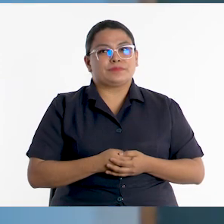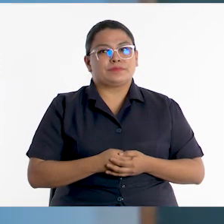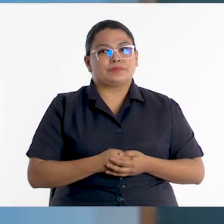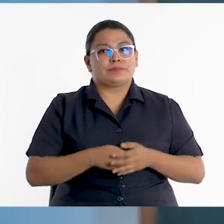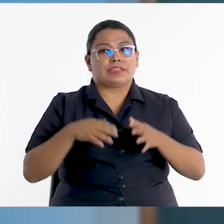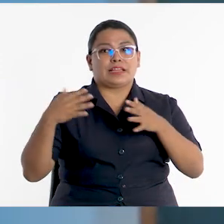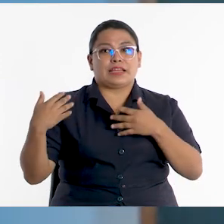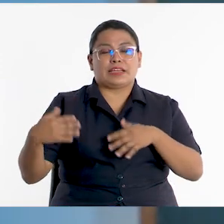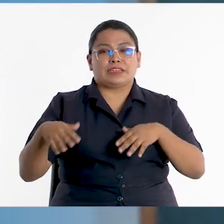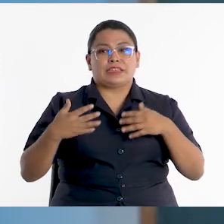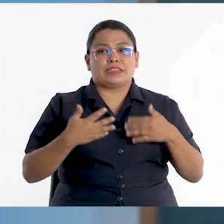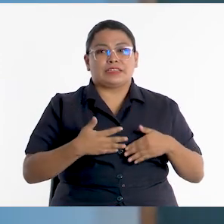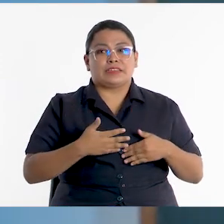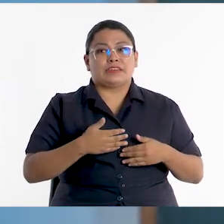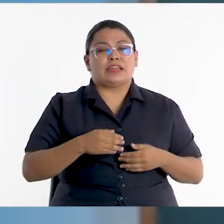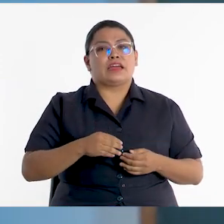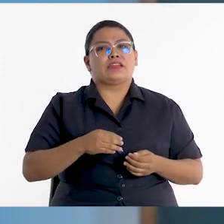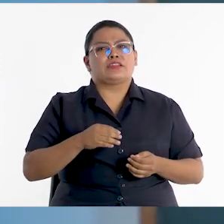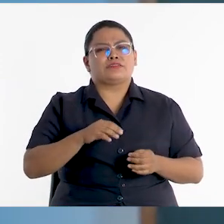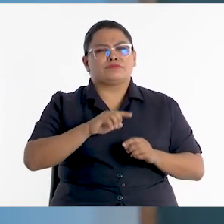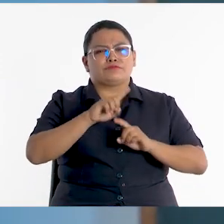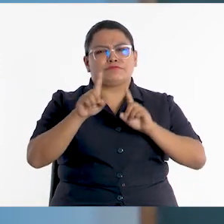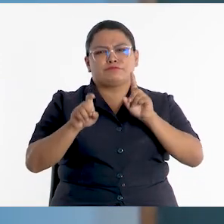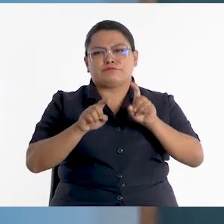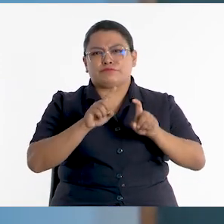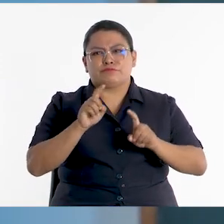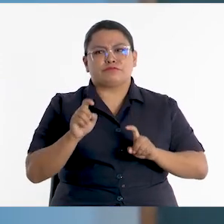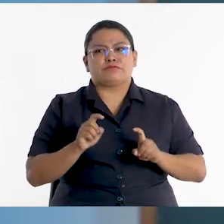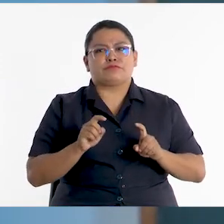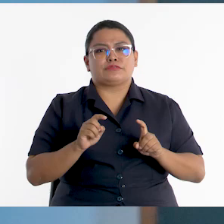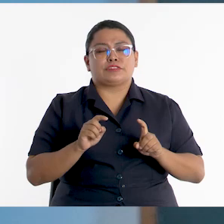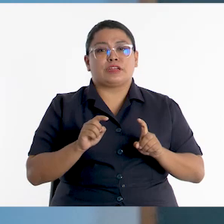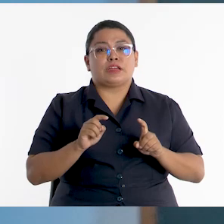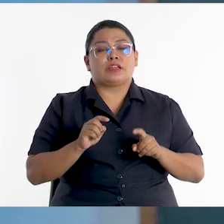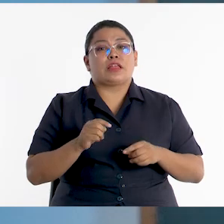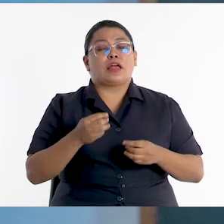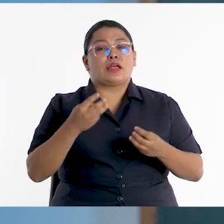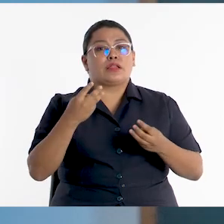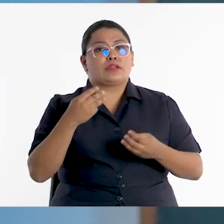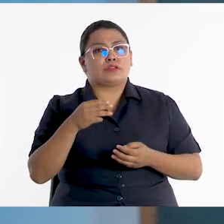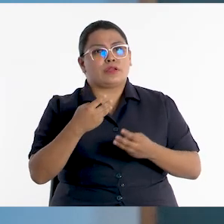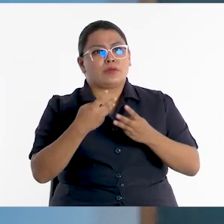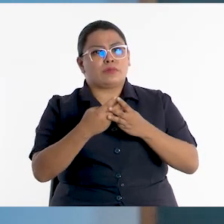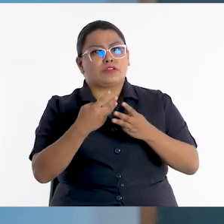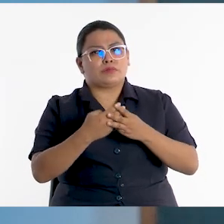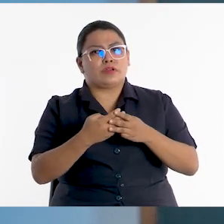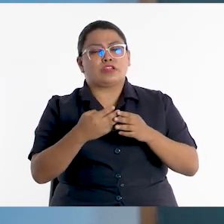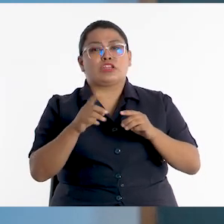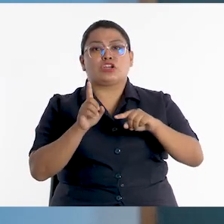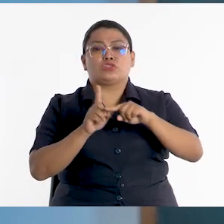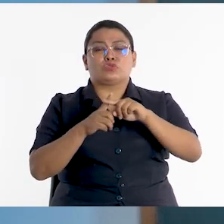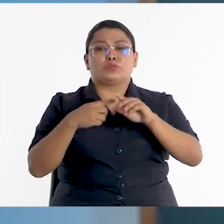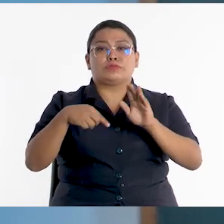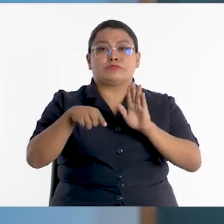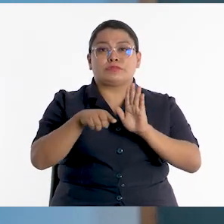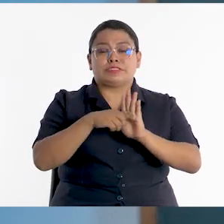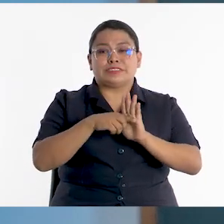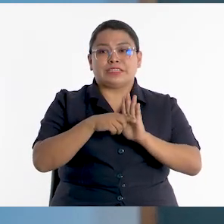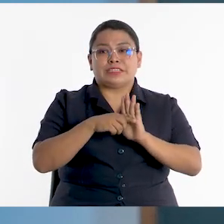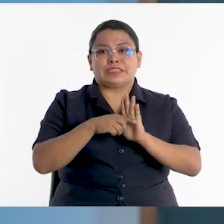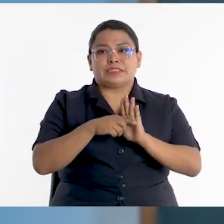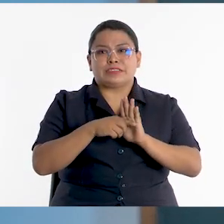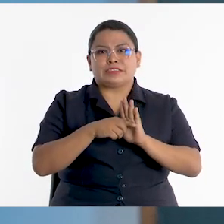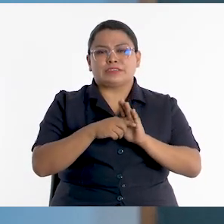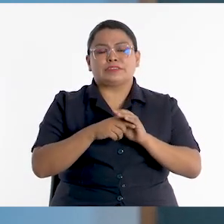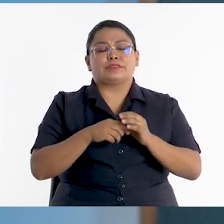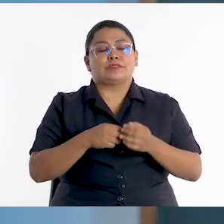La actividad consiste en una serie de preguntas relacionadas con las operaciones de suma y resta. Literalmente no los podemos